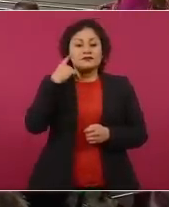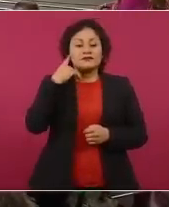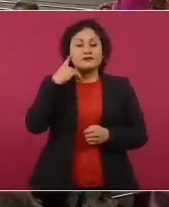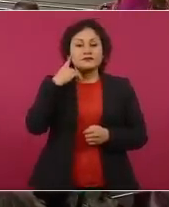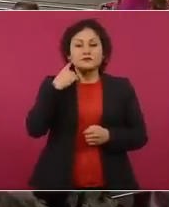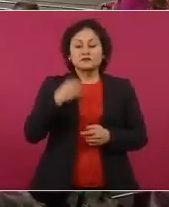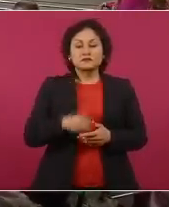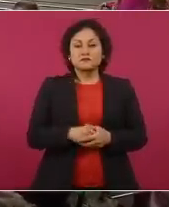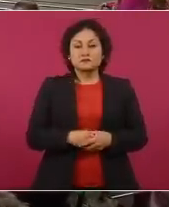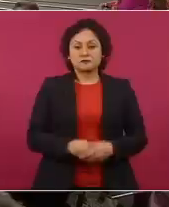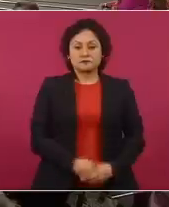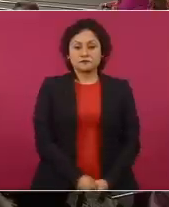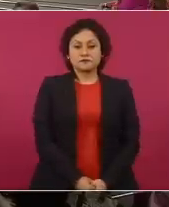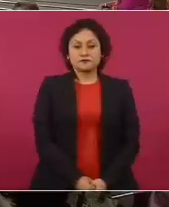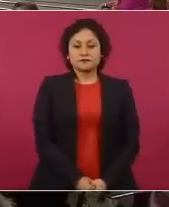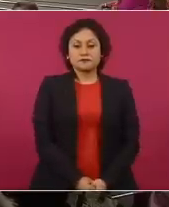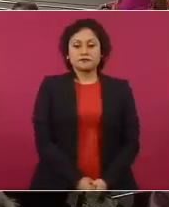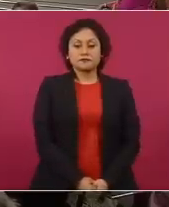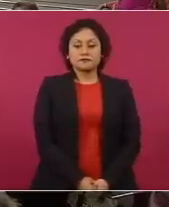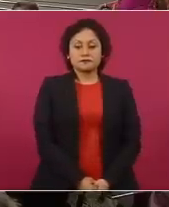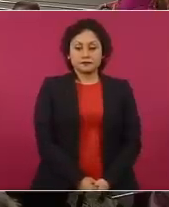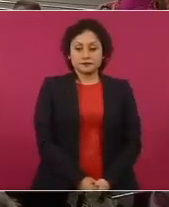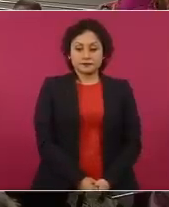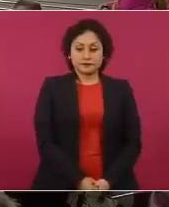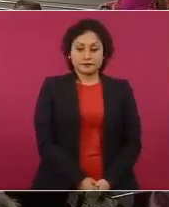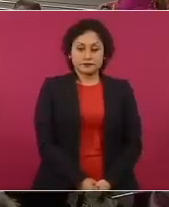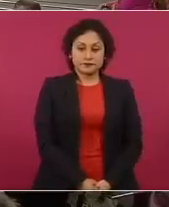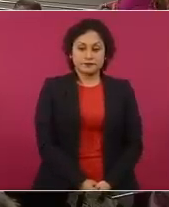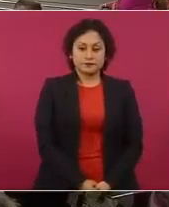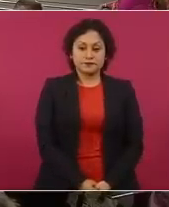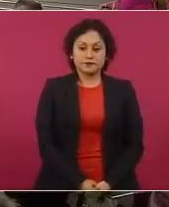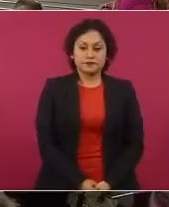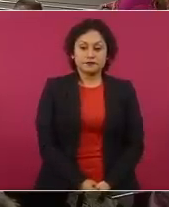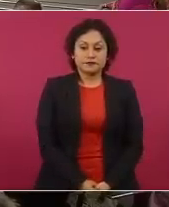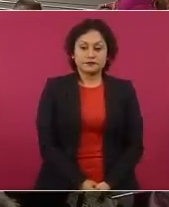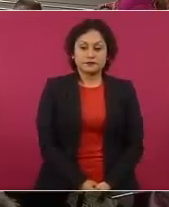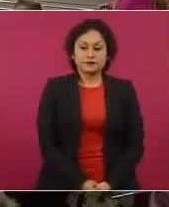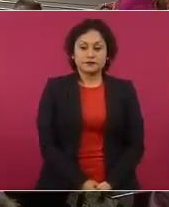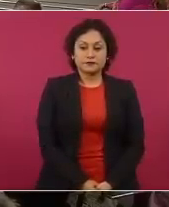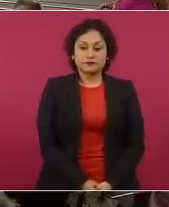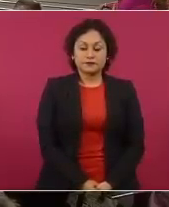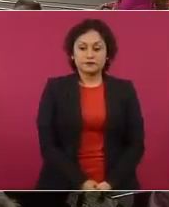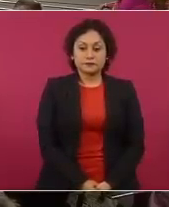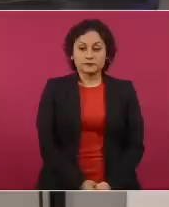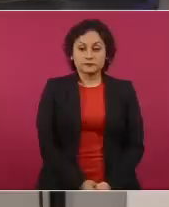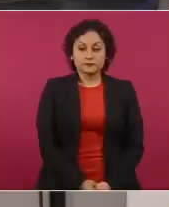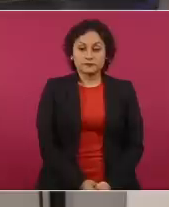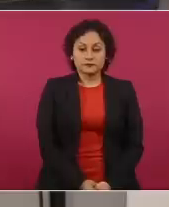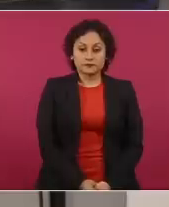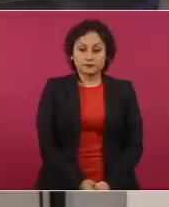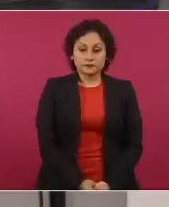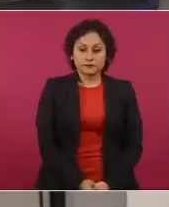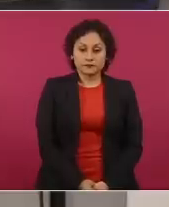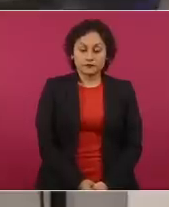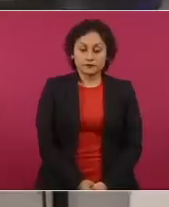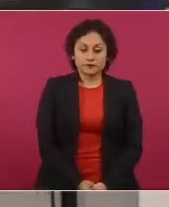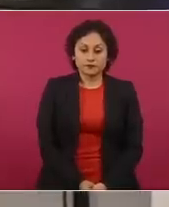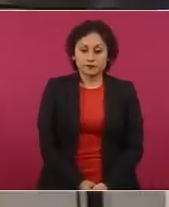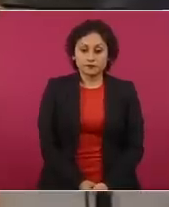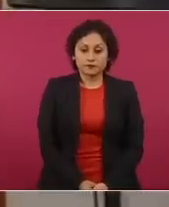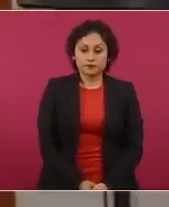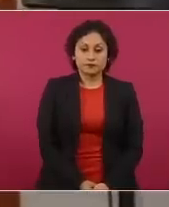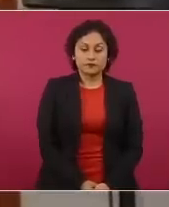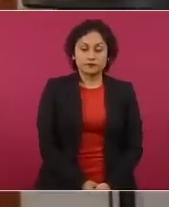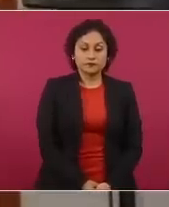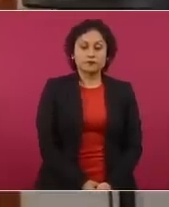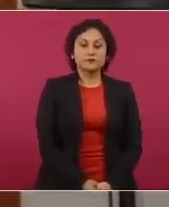es donde sale su nombre, que fue contratado en la Judicatura, el Consejo de la Judicatura, el 1 de enero de este año. ¿Y